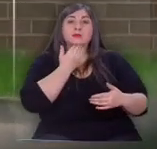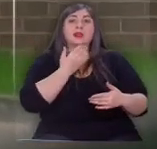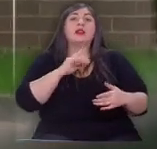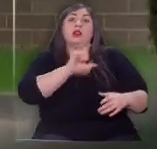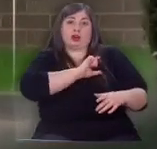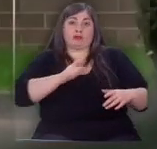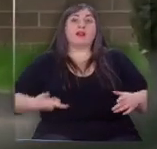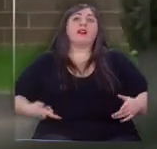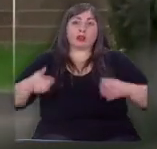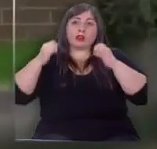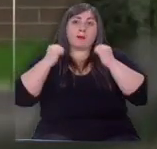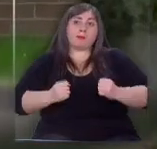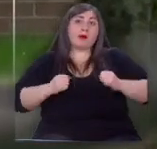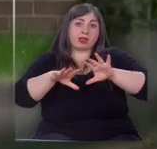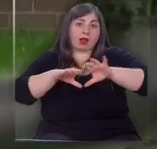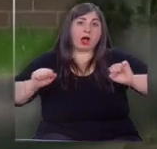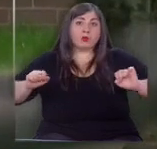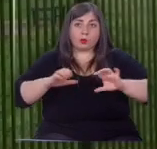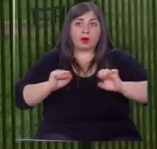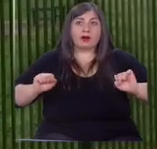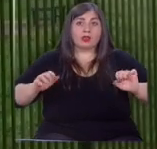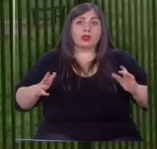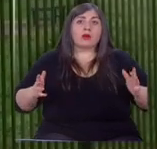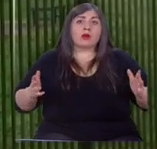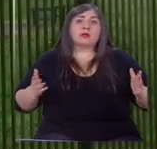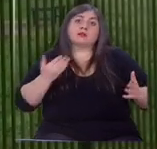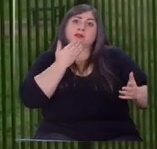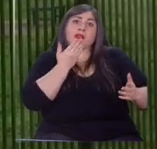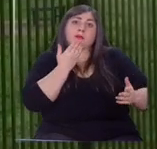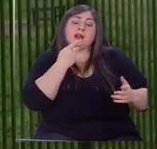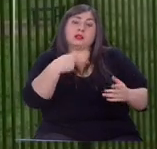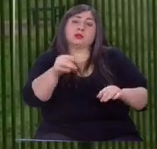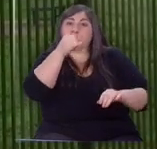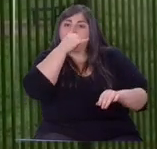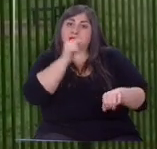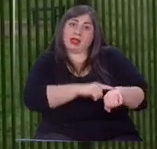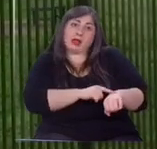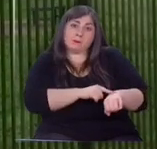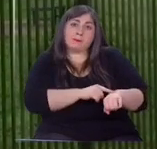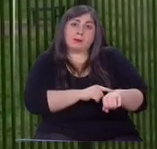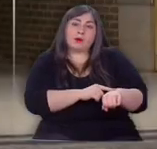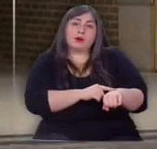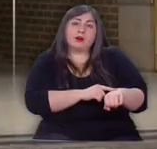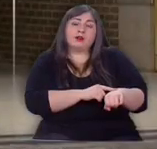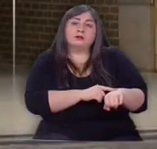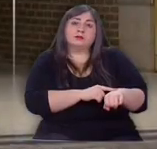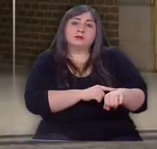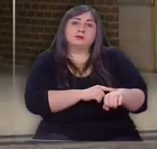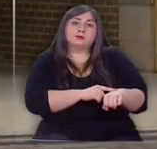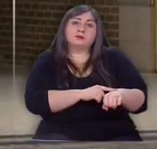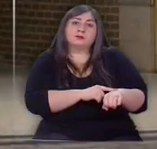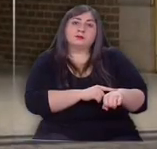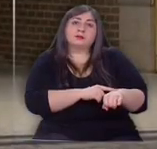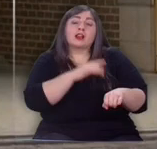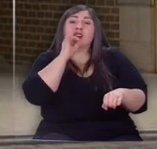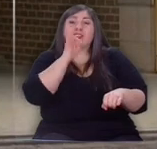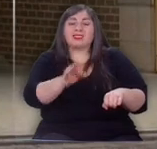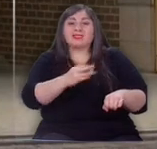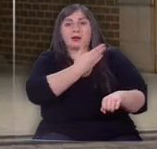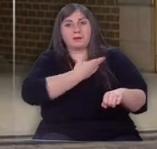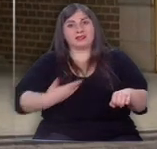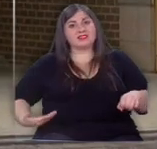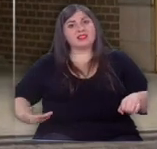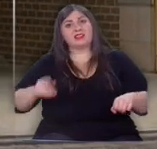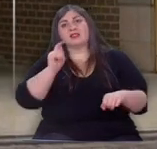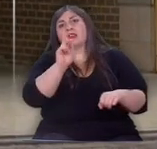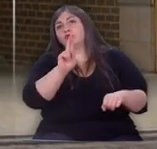bien los gobernadores pueden estar tomando decisiones también en sus propios tiempos, lo que dice Donald Trump desde